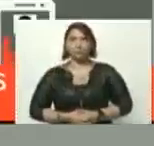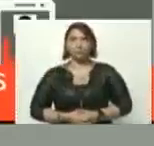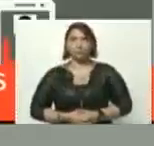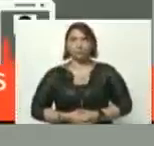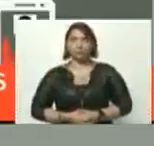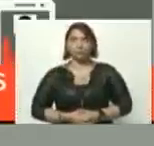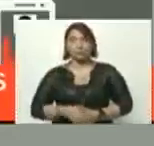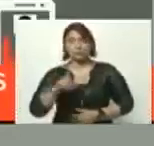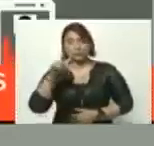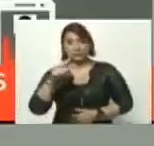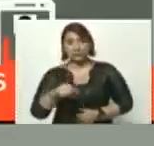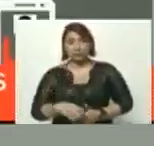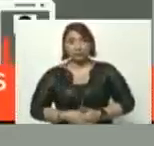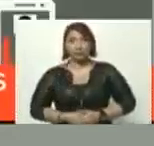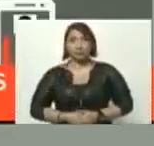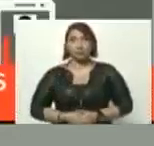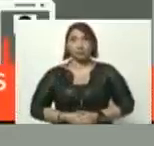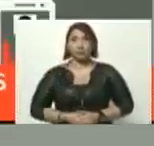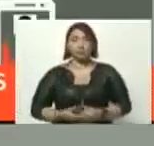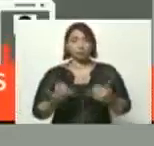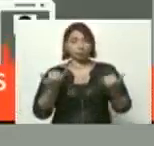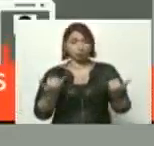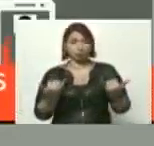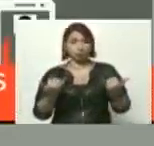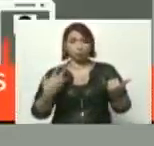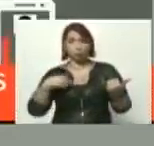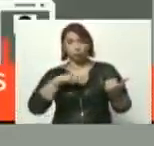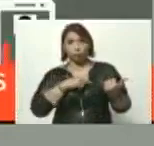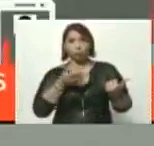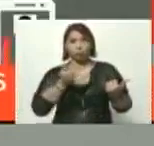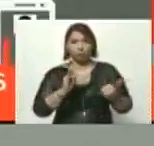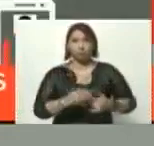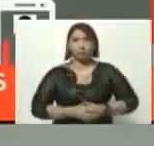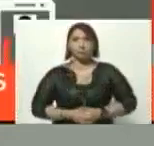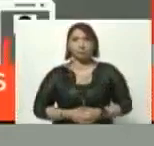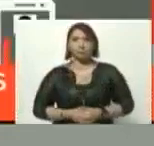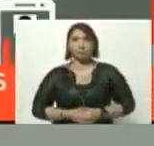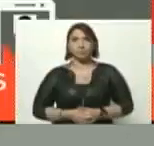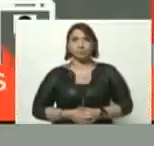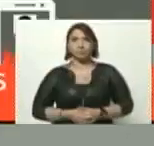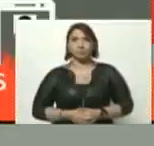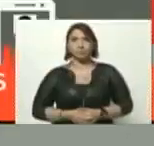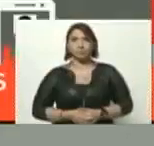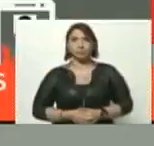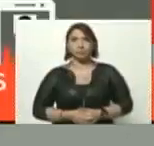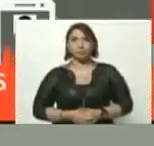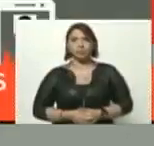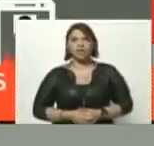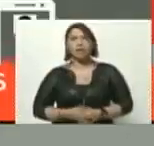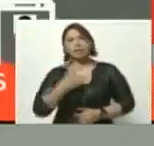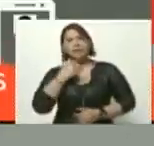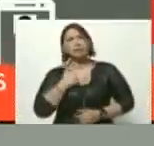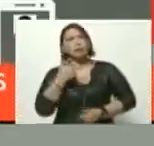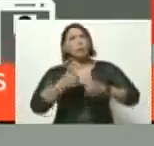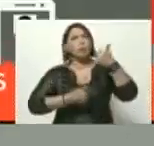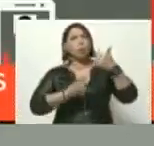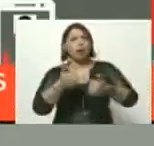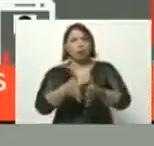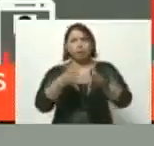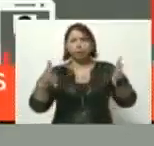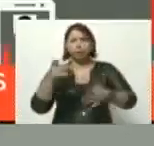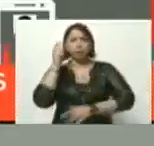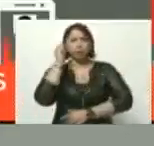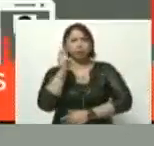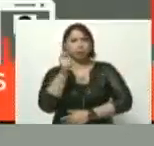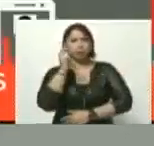sobre todo en este momento en que estamos nosotros planteándonos las grandes tareas